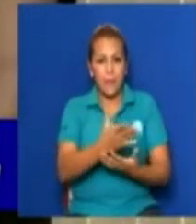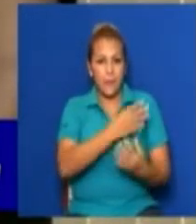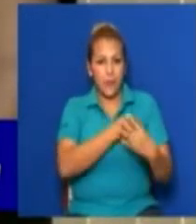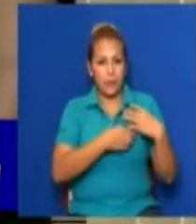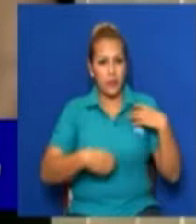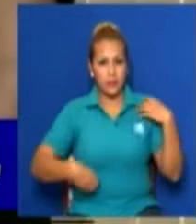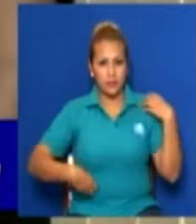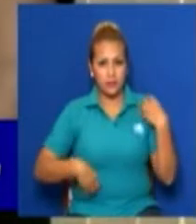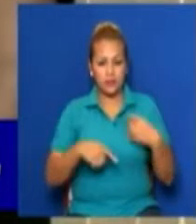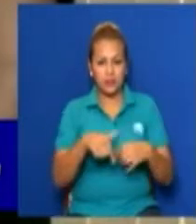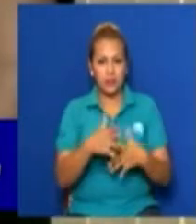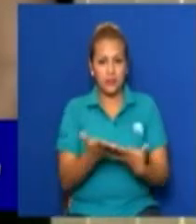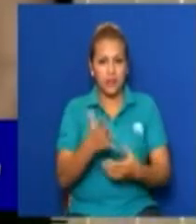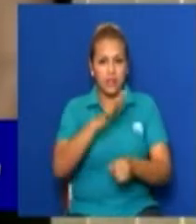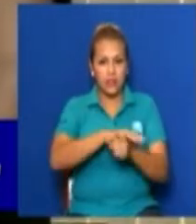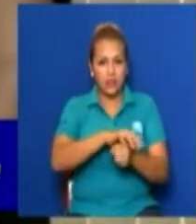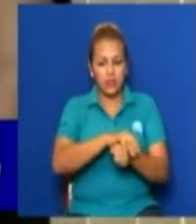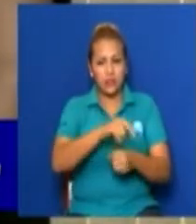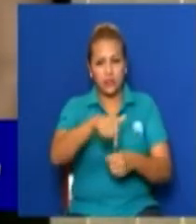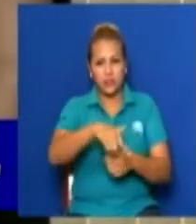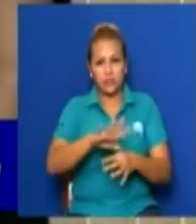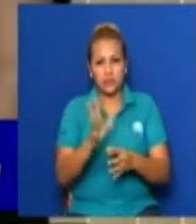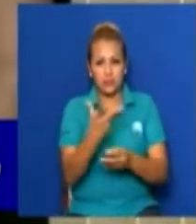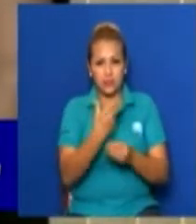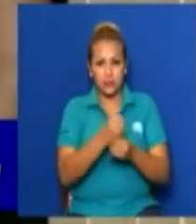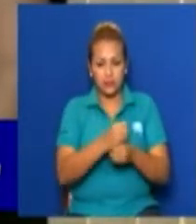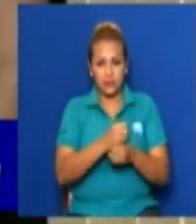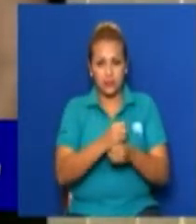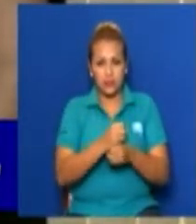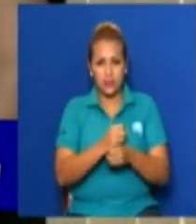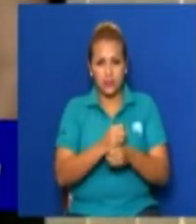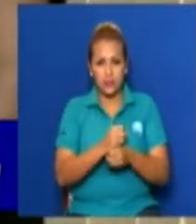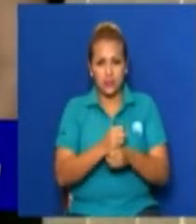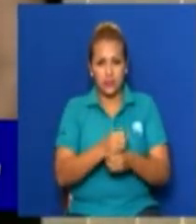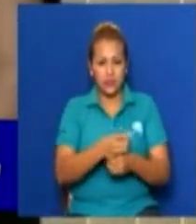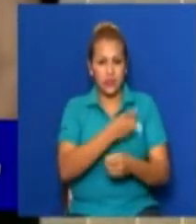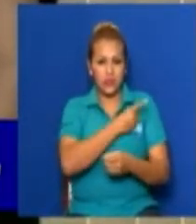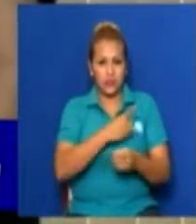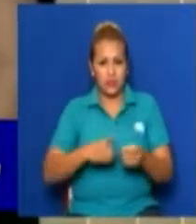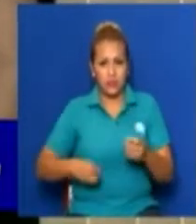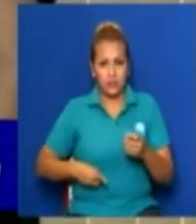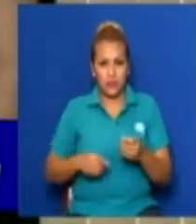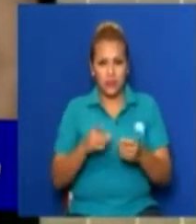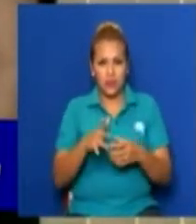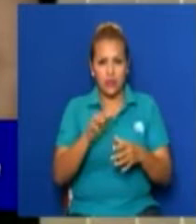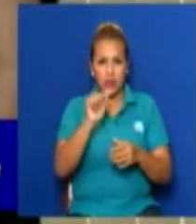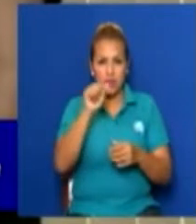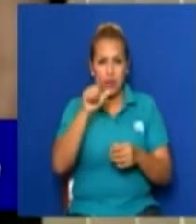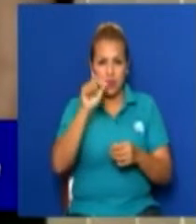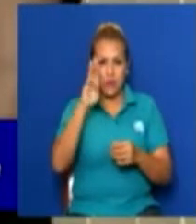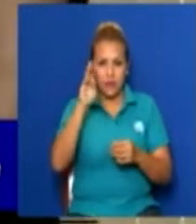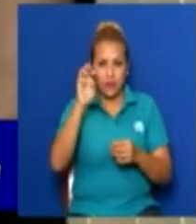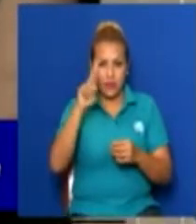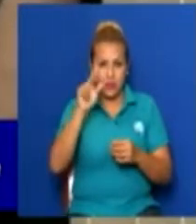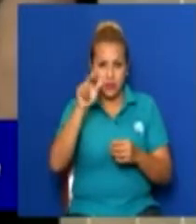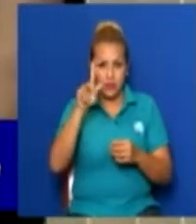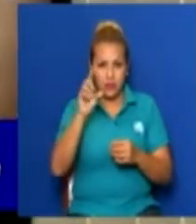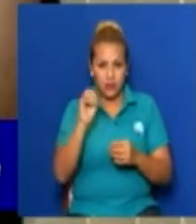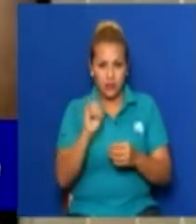de la Comisión de Asuntos Laborales y Gremiales, el diputado Alberto Lacayo Argüello.